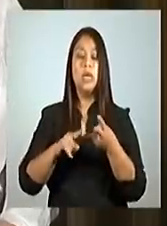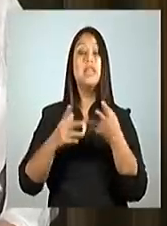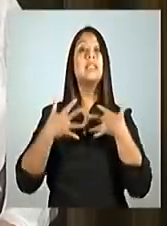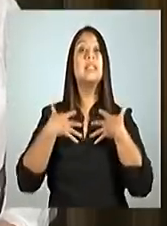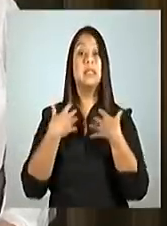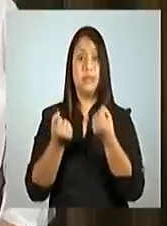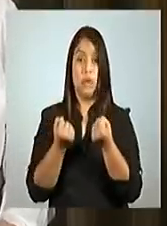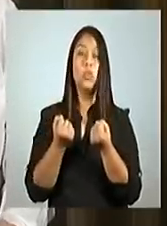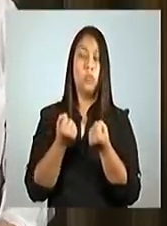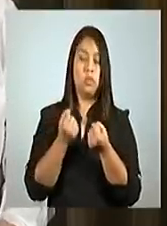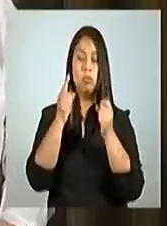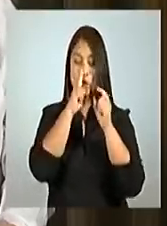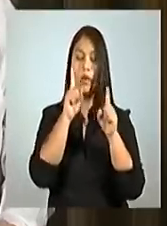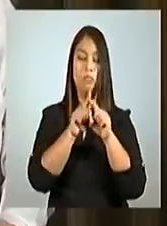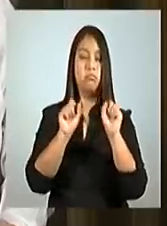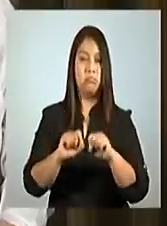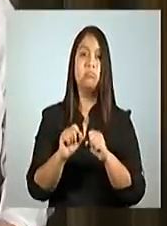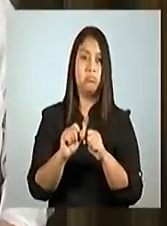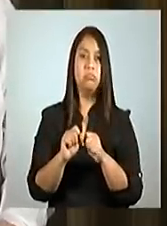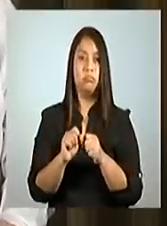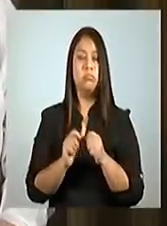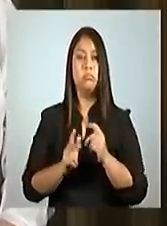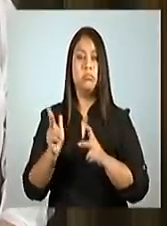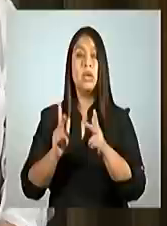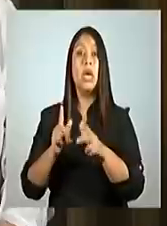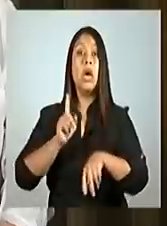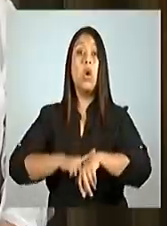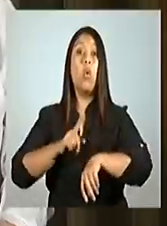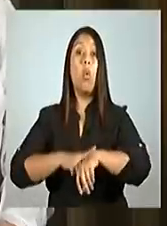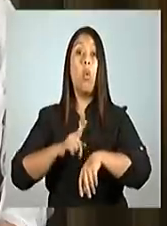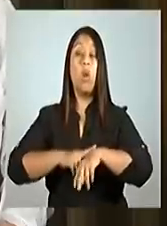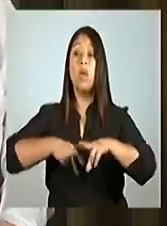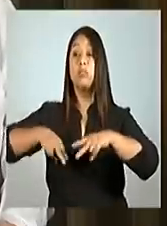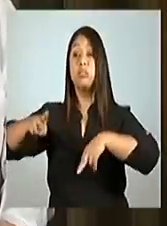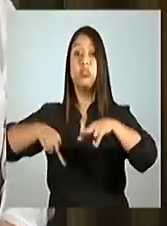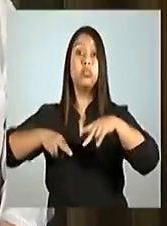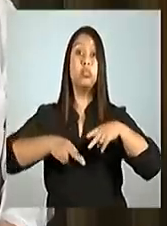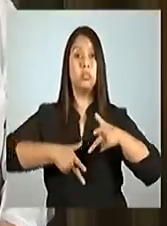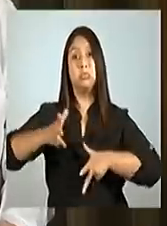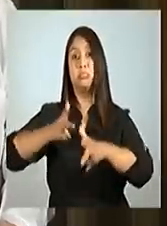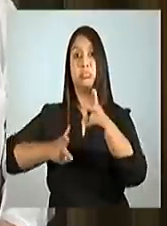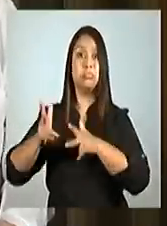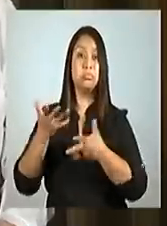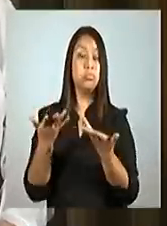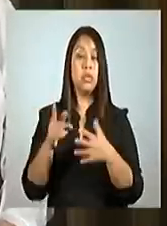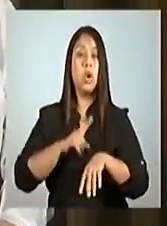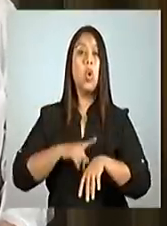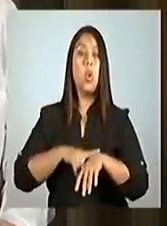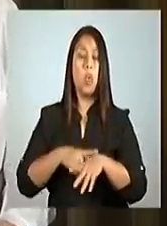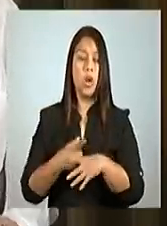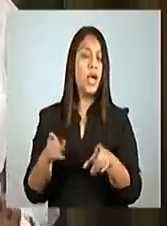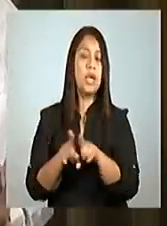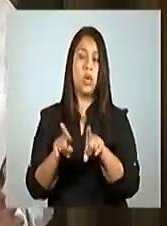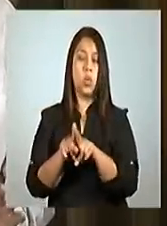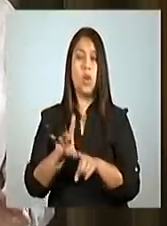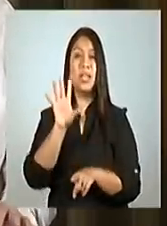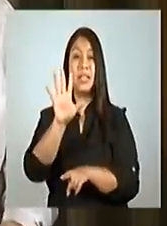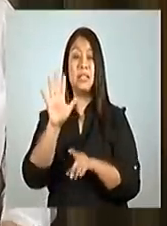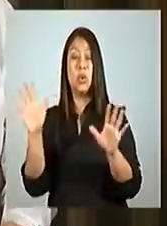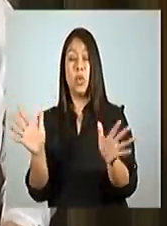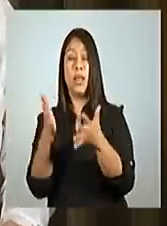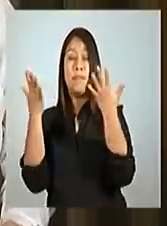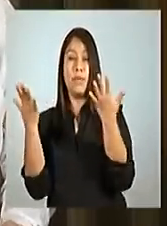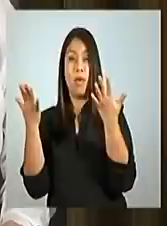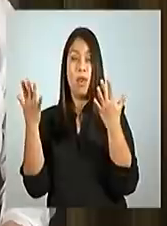y transporte de carga en general. El horario de libre locomoción en todo el país seguirá igual de las